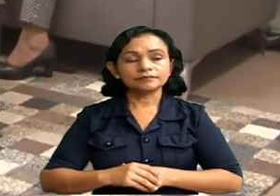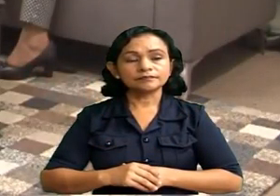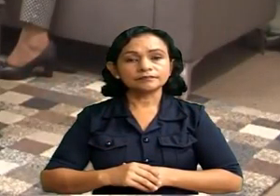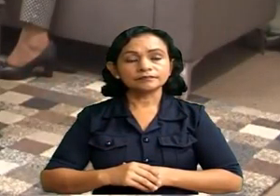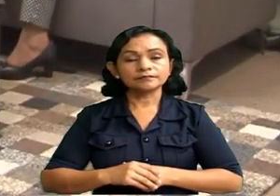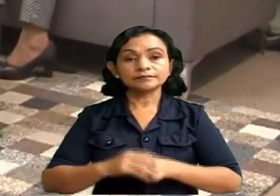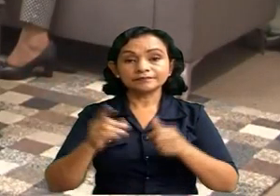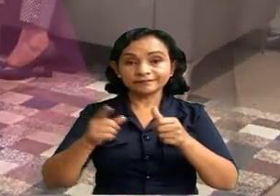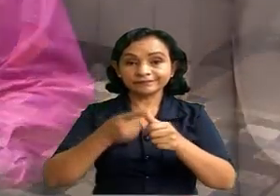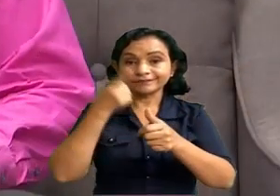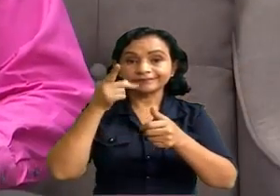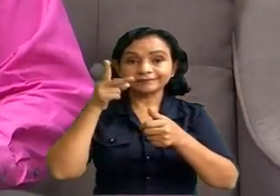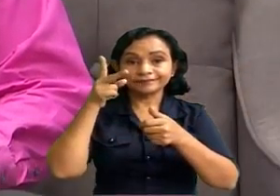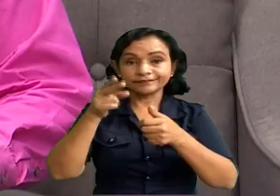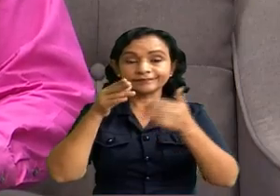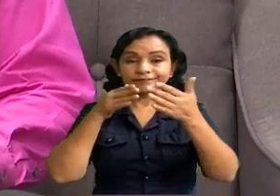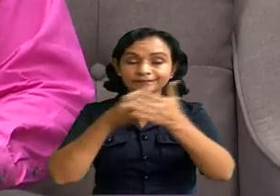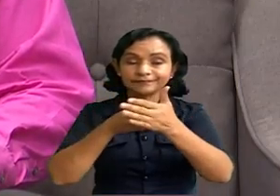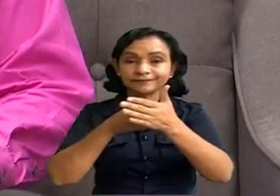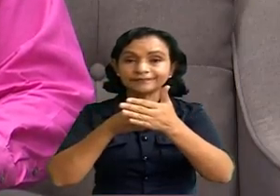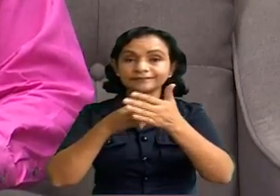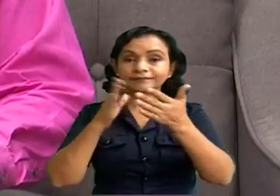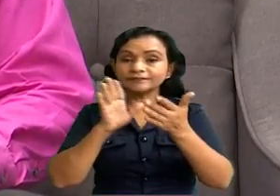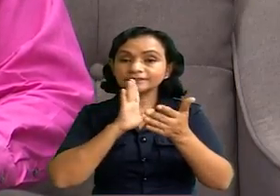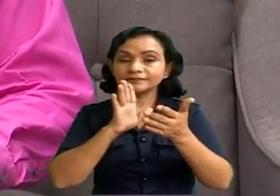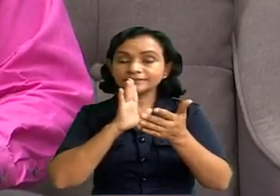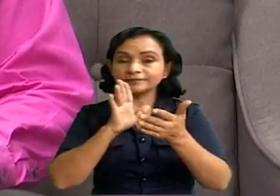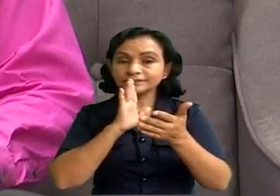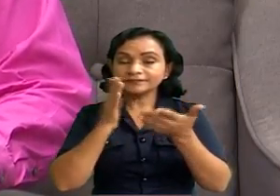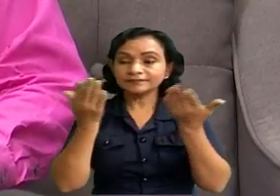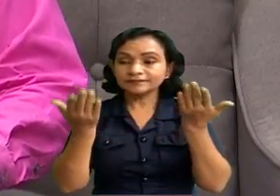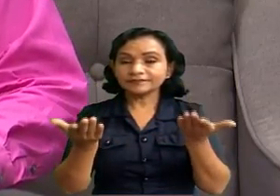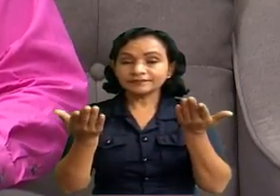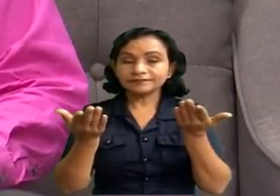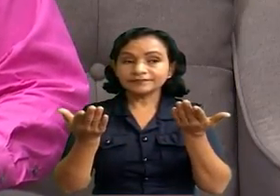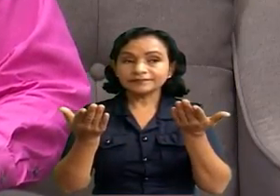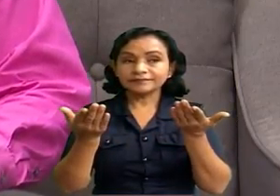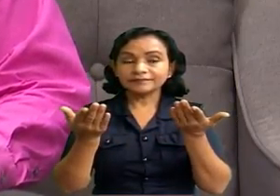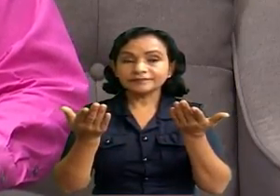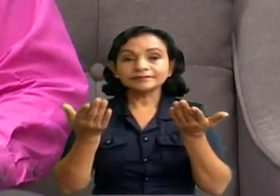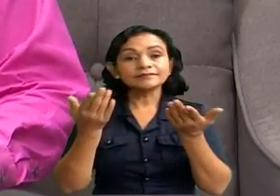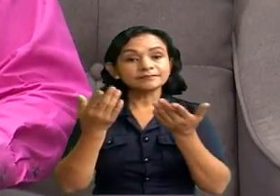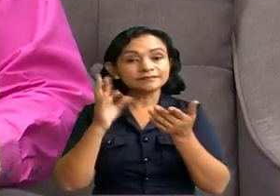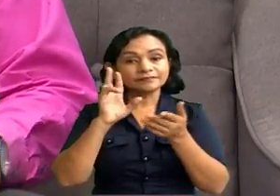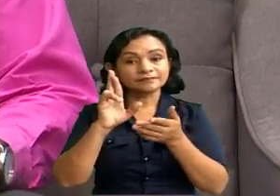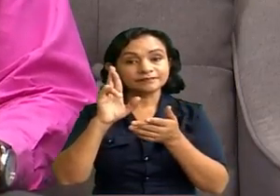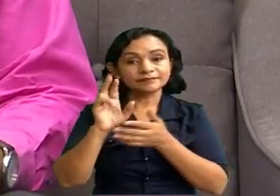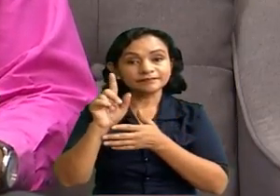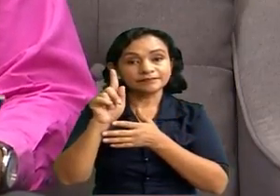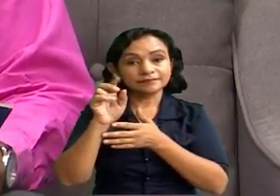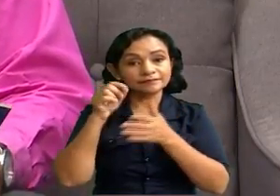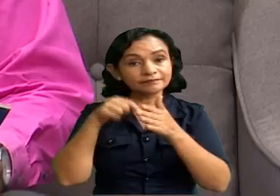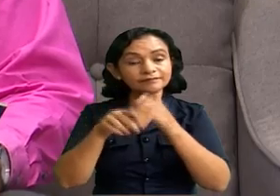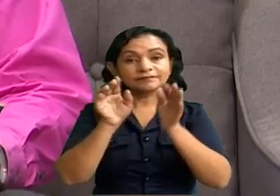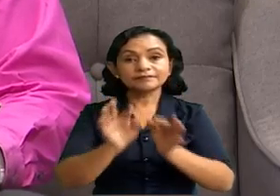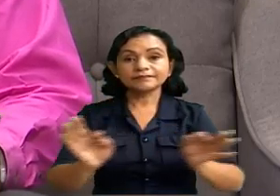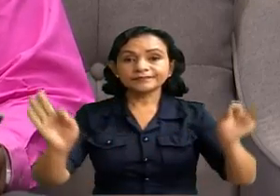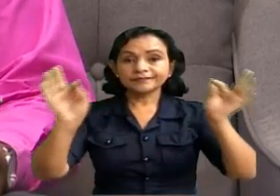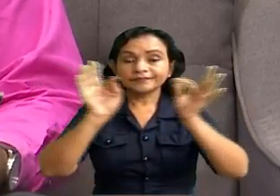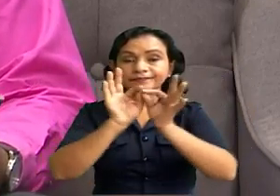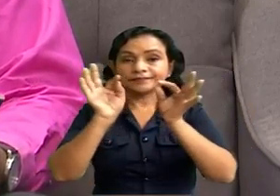hacer nuestra primera pausa. Vaya, pues, conversar del comandante, una hora, un problema, un reto bastante importante, pero